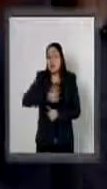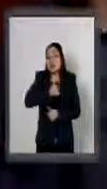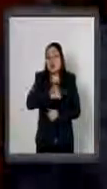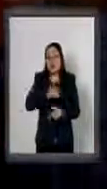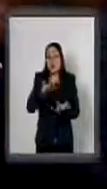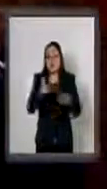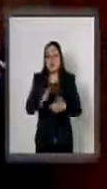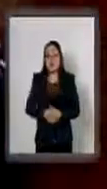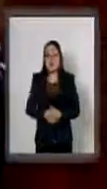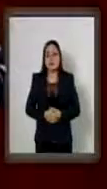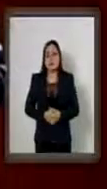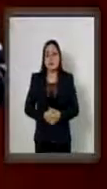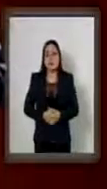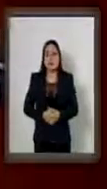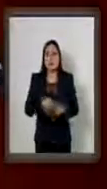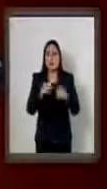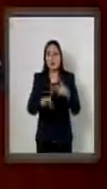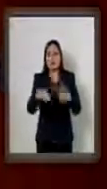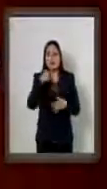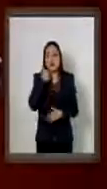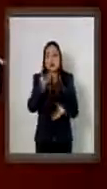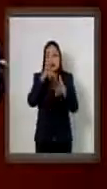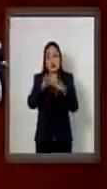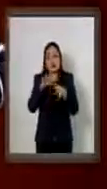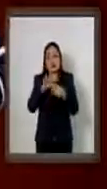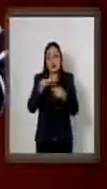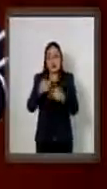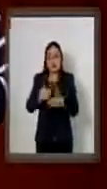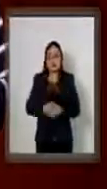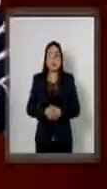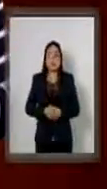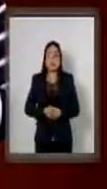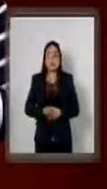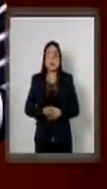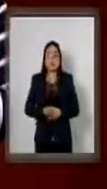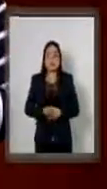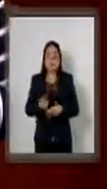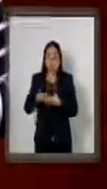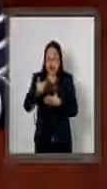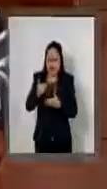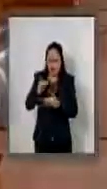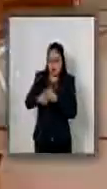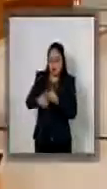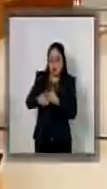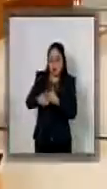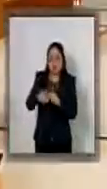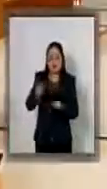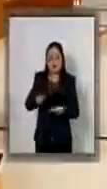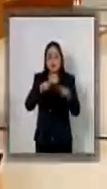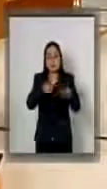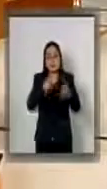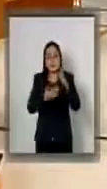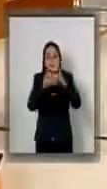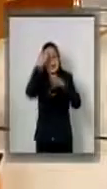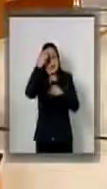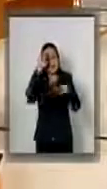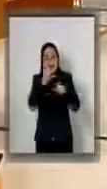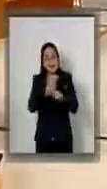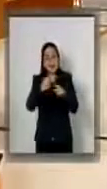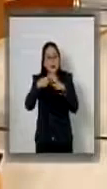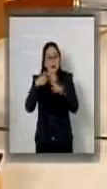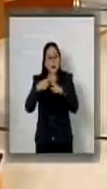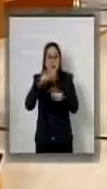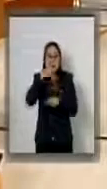Por último, quiero informar que previamente, antes de terminar, entregaré a la mesa directiva